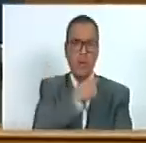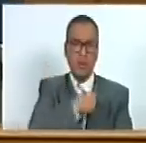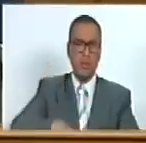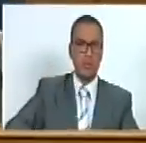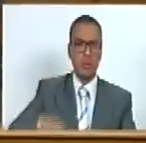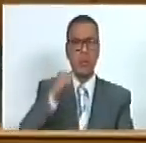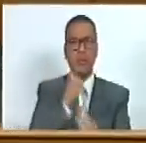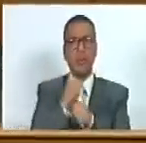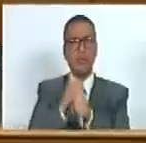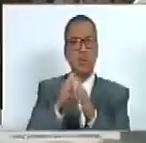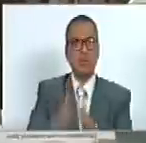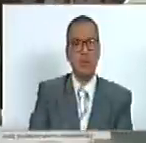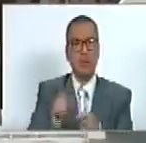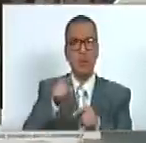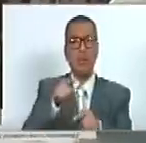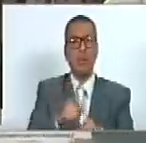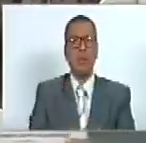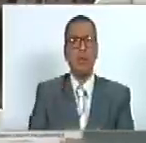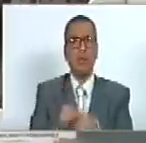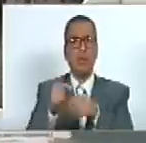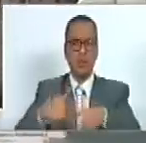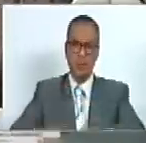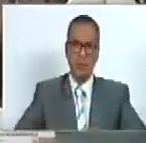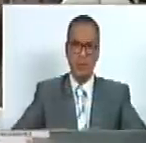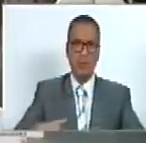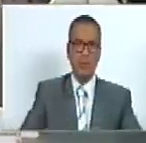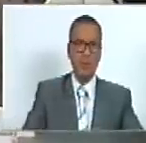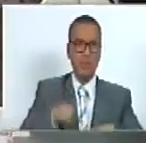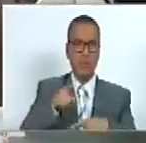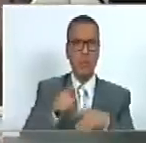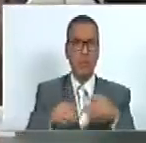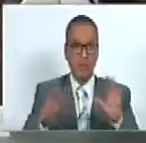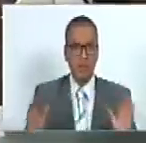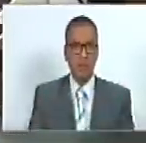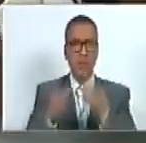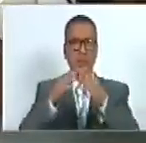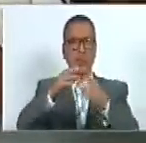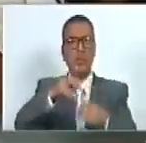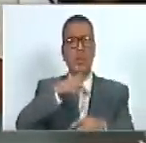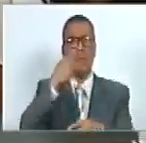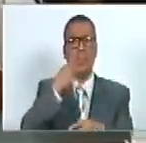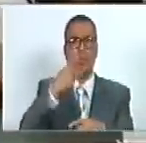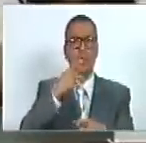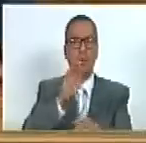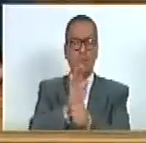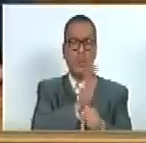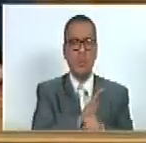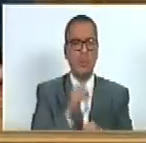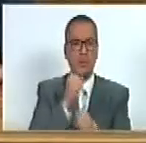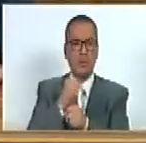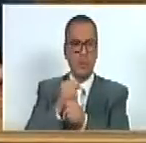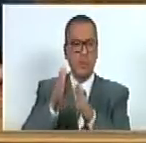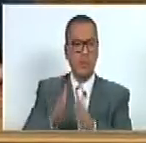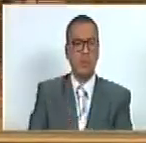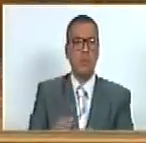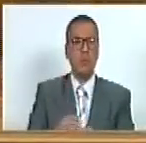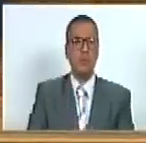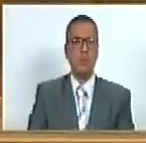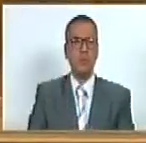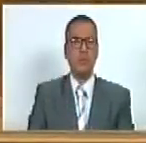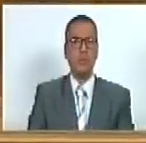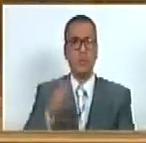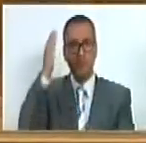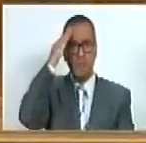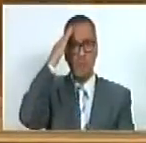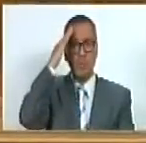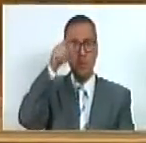presidente obrero, con los ahorros y con los esfuerzos, sigue impulsando las políticas de protección a los trabajadores. Y